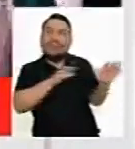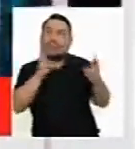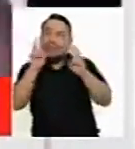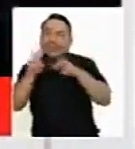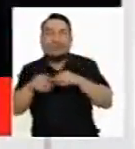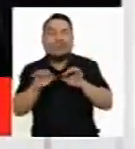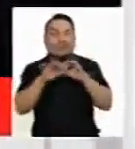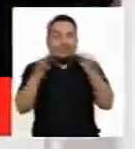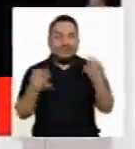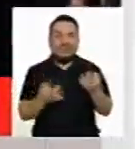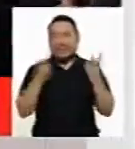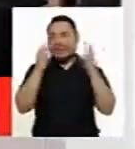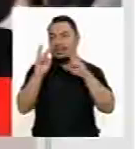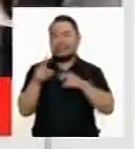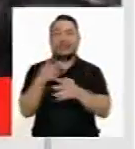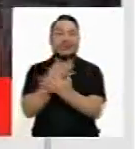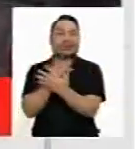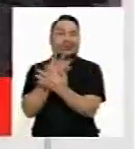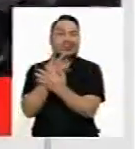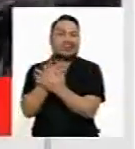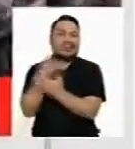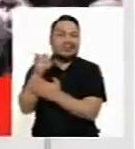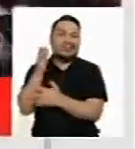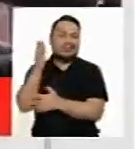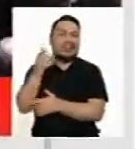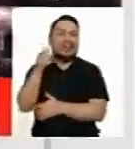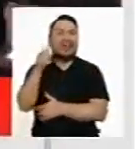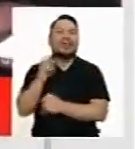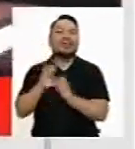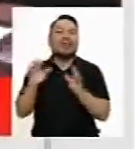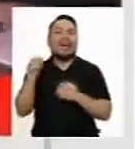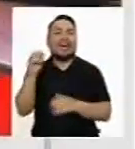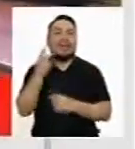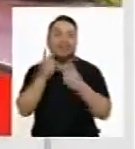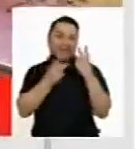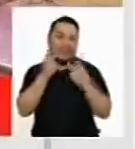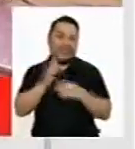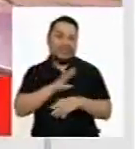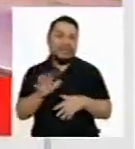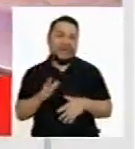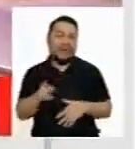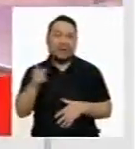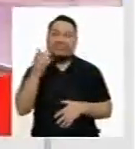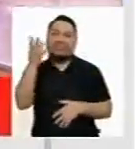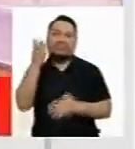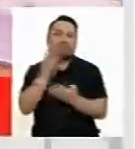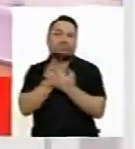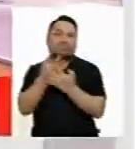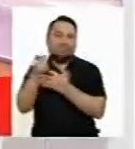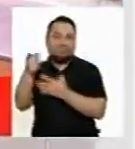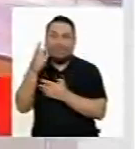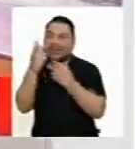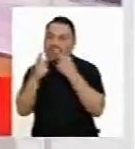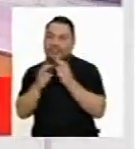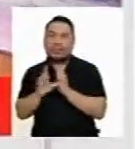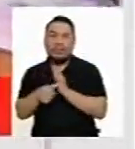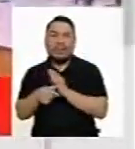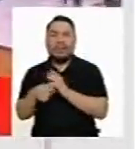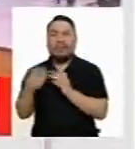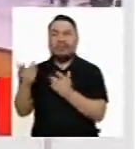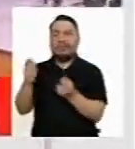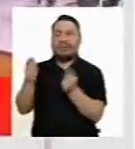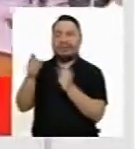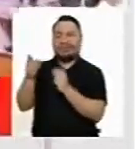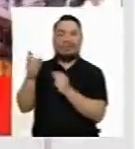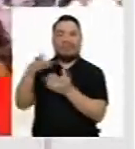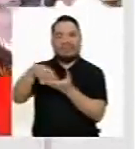los familiares van a verlos en una prisión, ¿no? Los días de visita, las condiciones, pero ya verlos en un escenario,